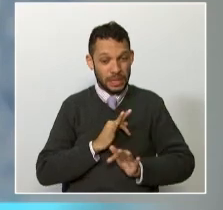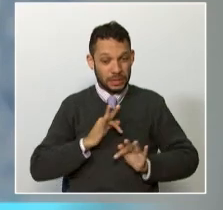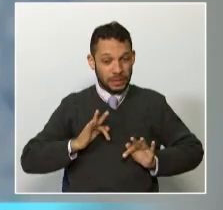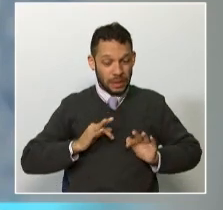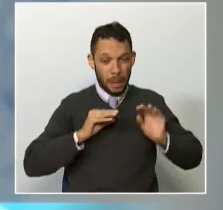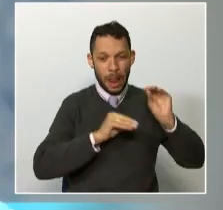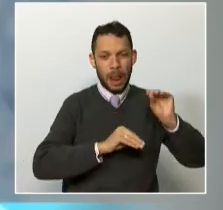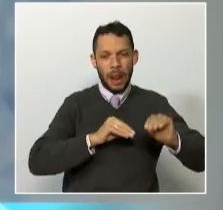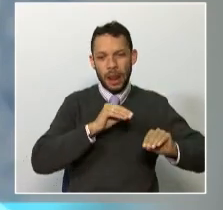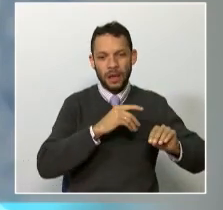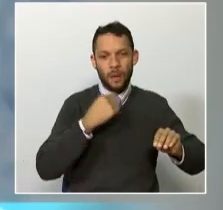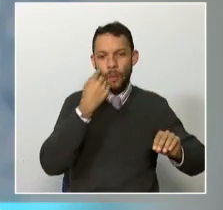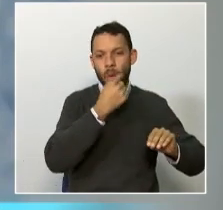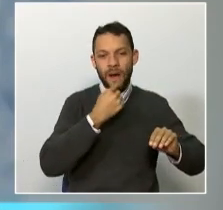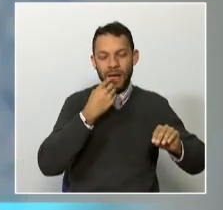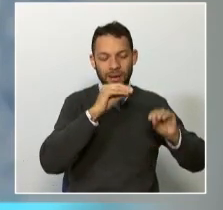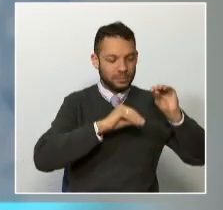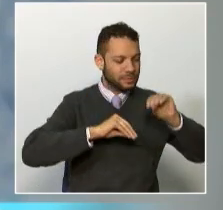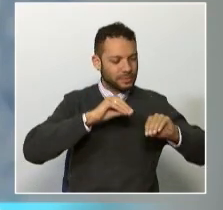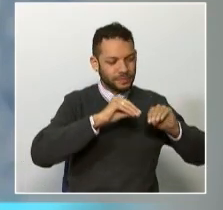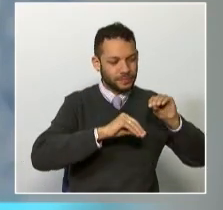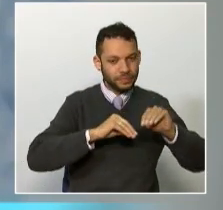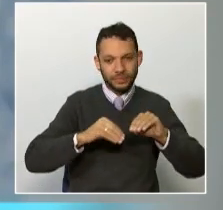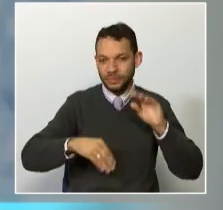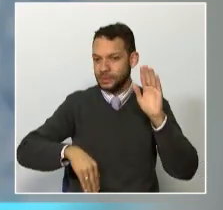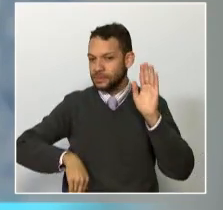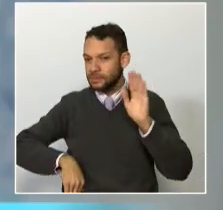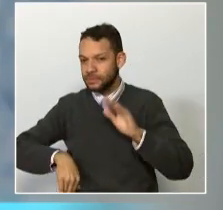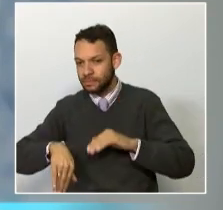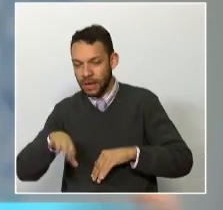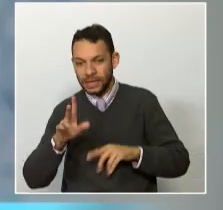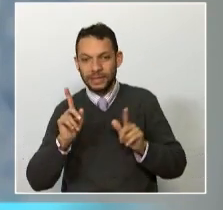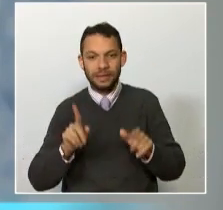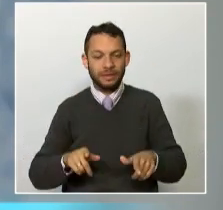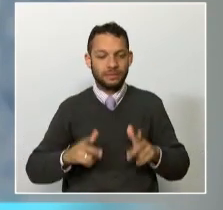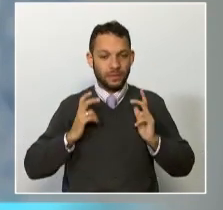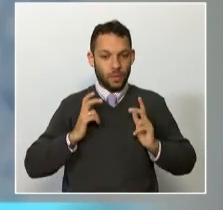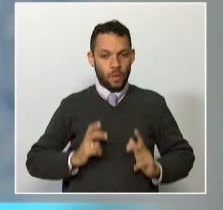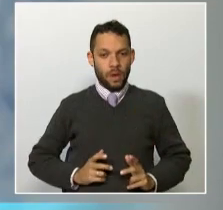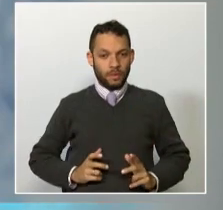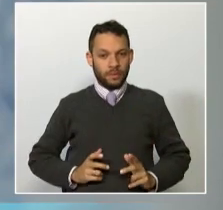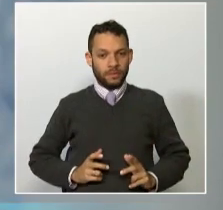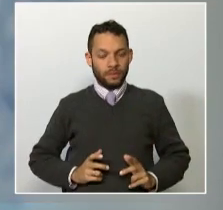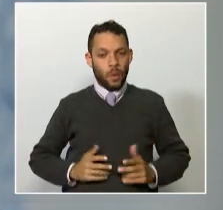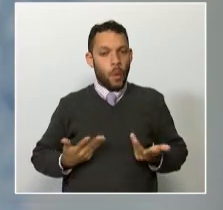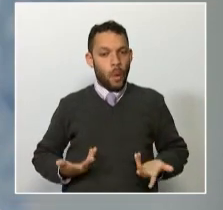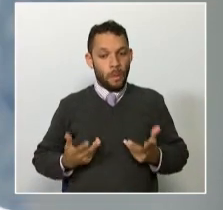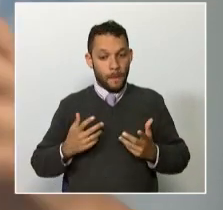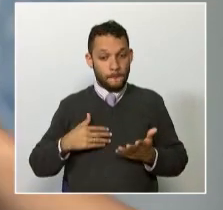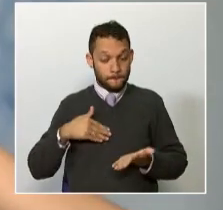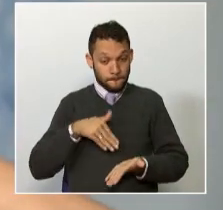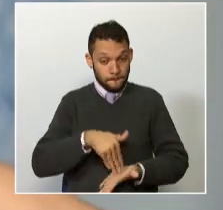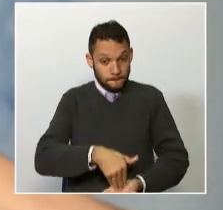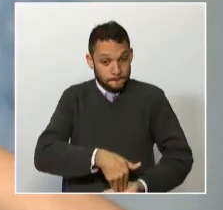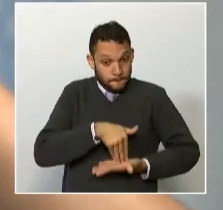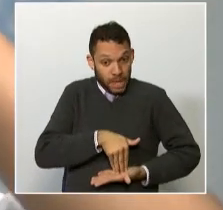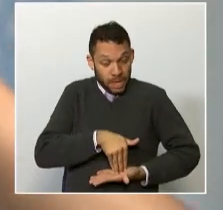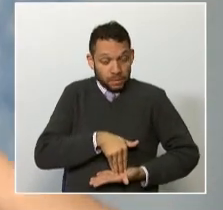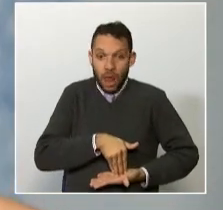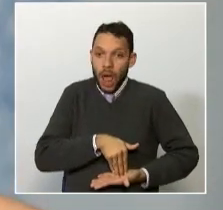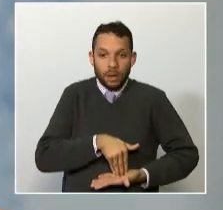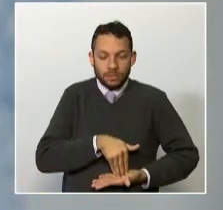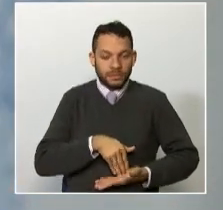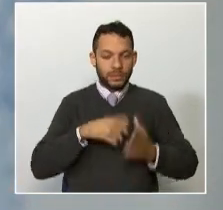los doctores. Y a raíz de eso, y por la postura que eso la ha llevado a manejar, ella en su